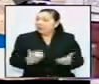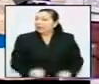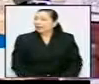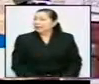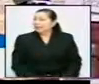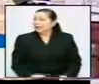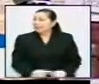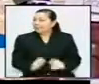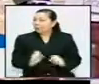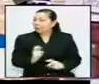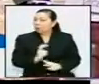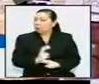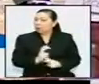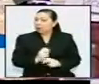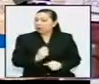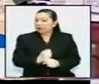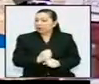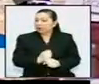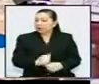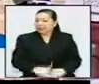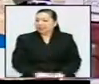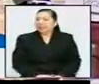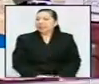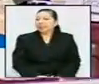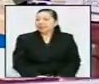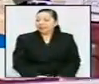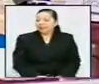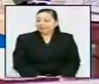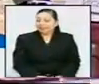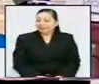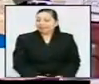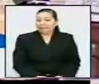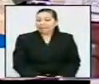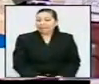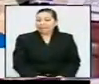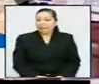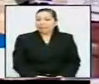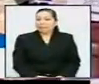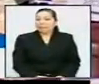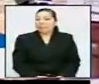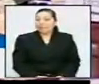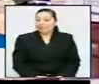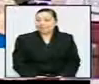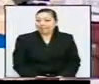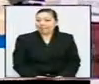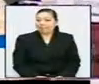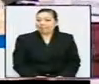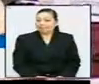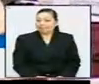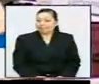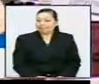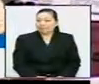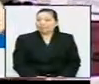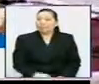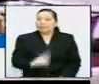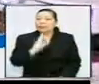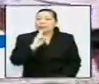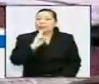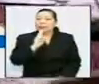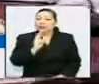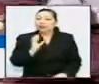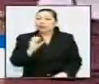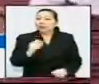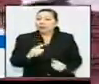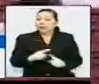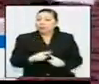trabajo preventivo y en la labor concurrente, ¿no? Congresista Domínguez. Muchas gracias, presidente. Para que responda el